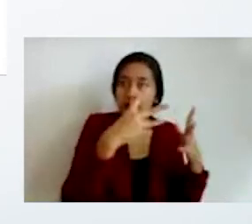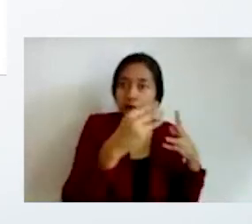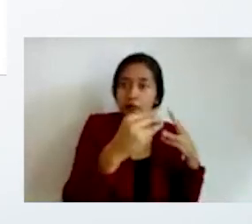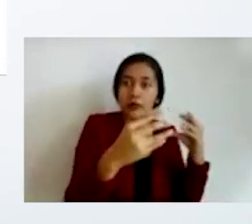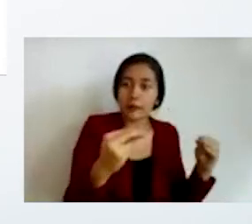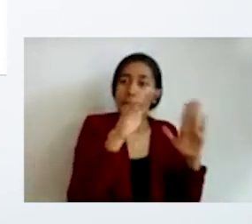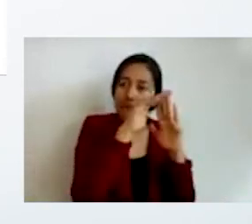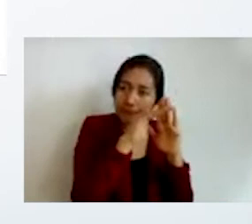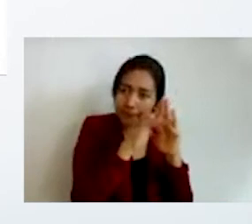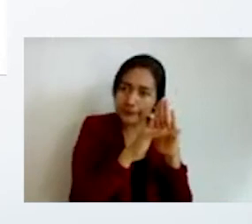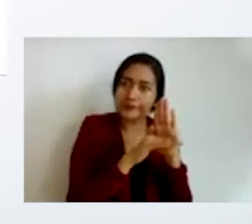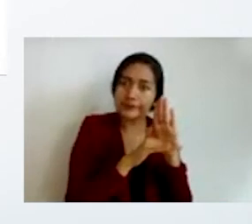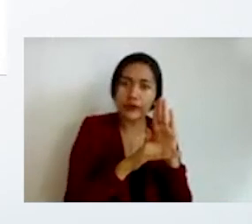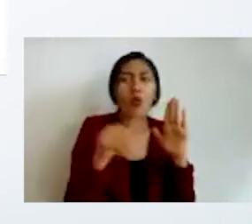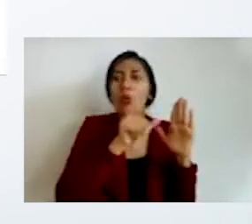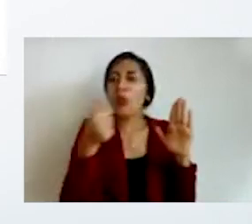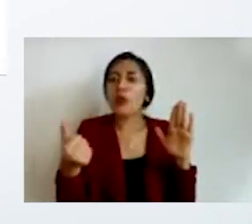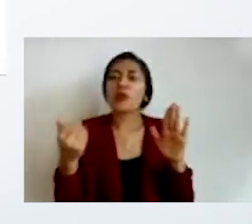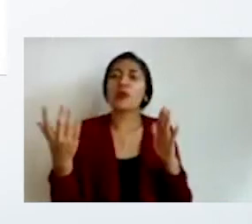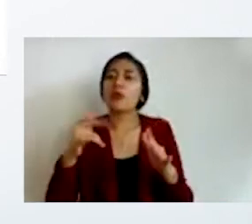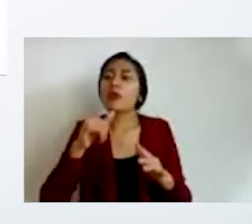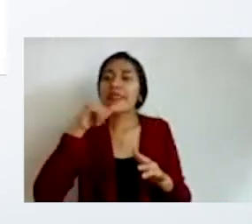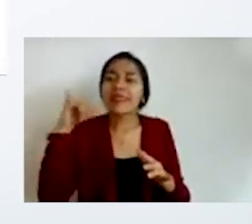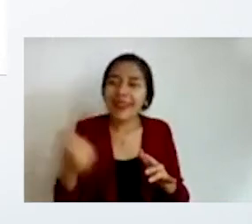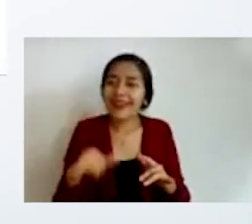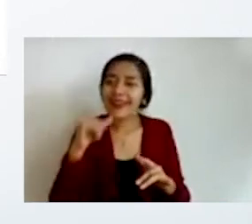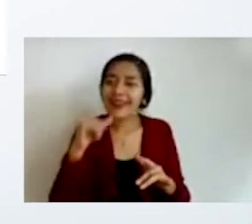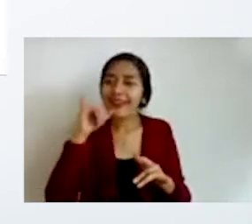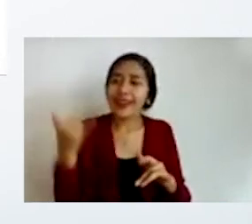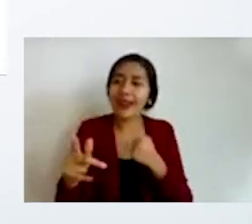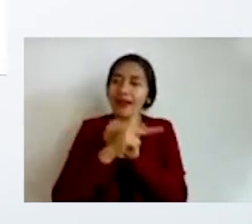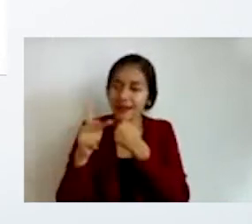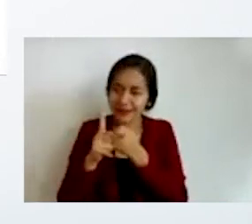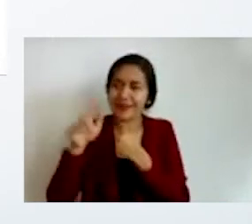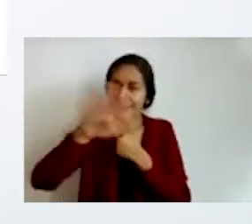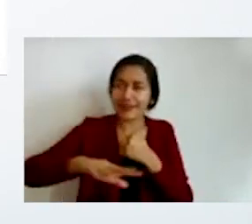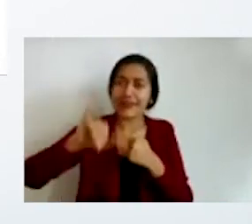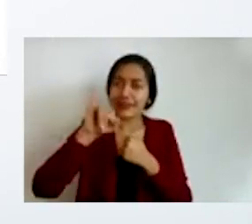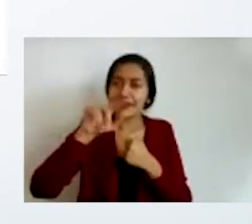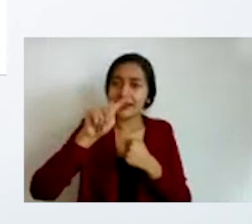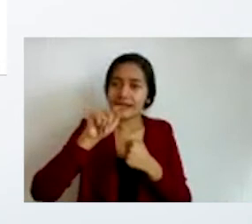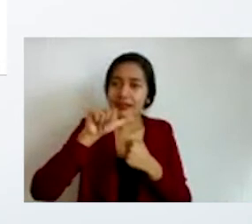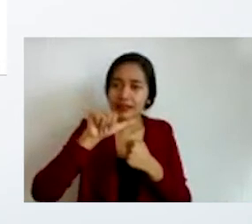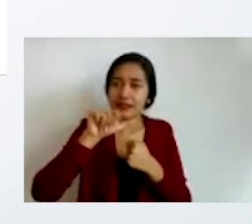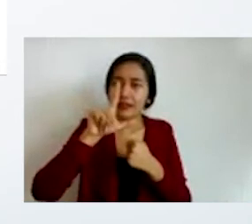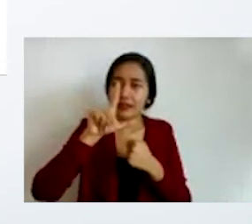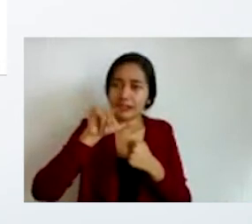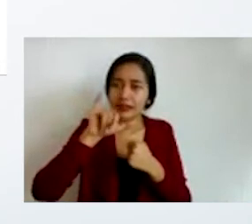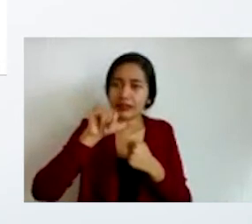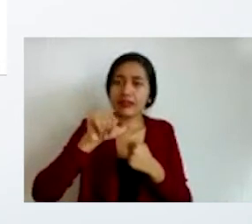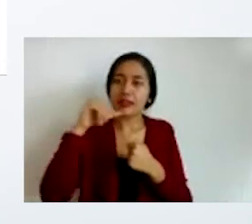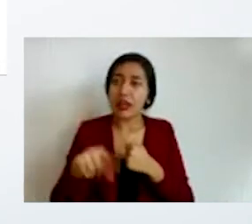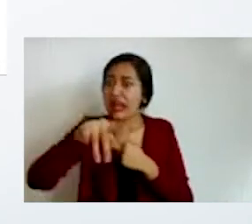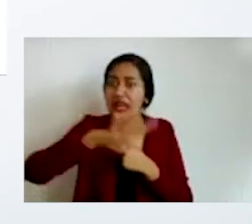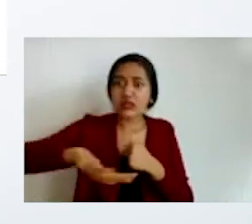al control es Italia, donde ya son pocos los casos que se van presentando día con día. Y